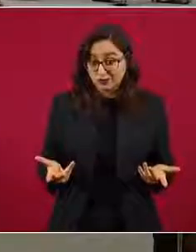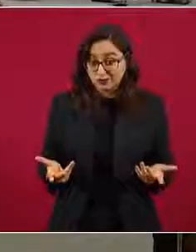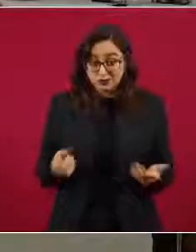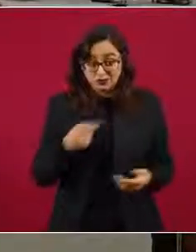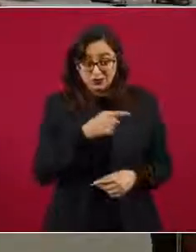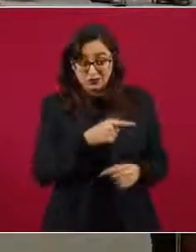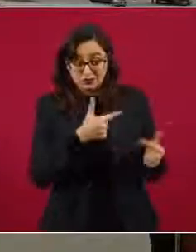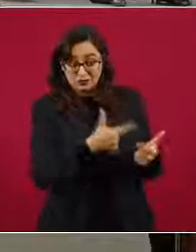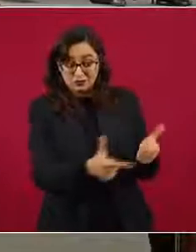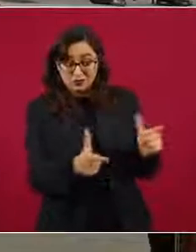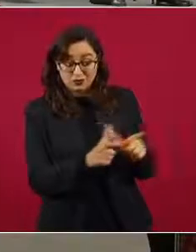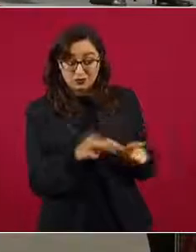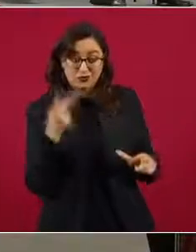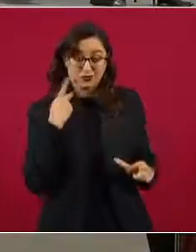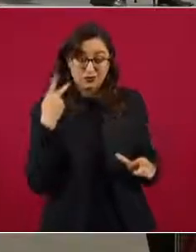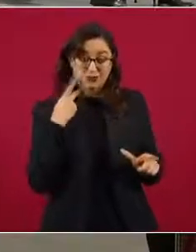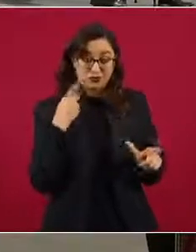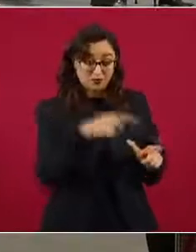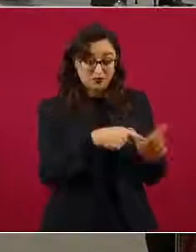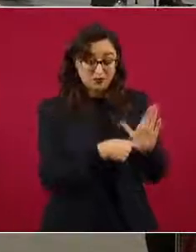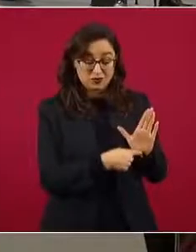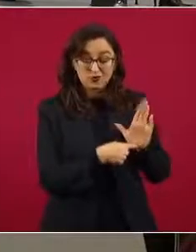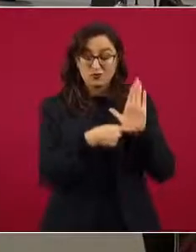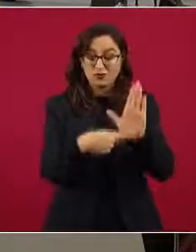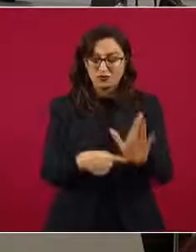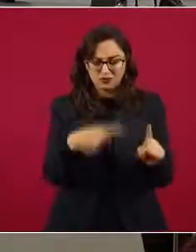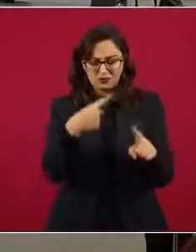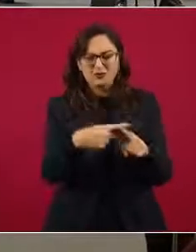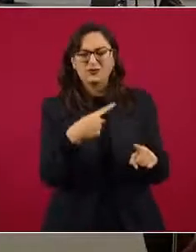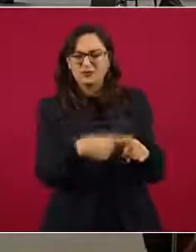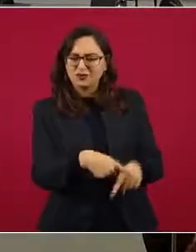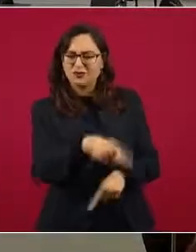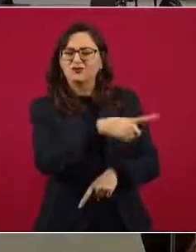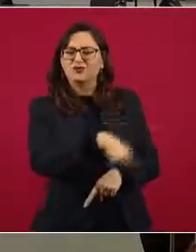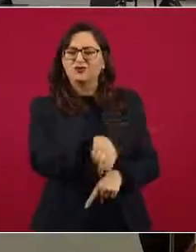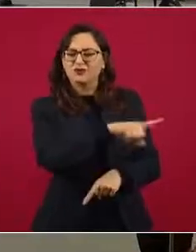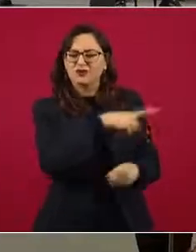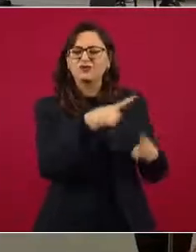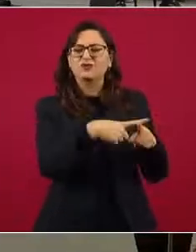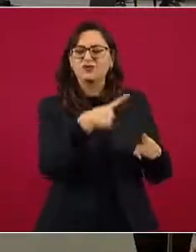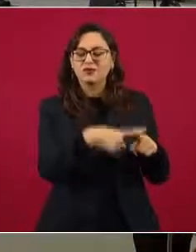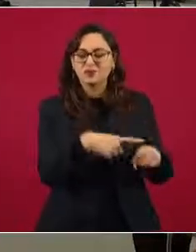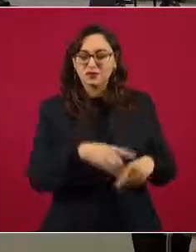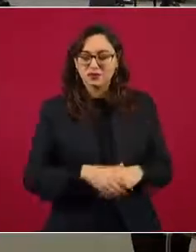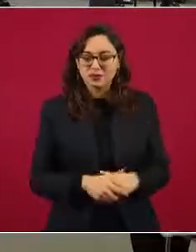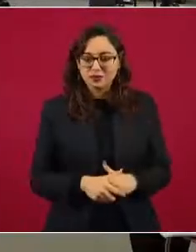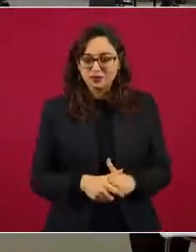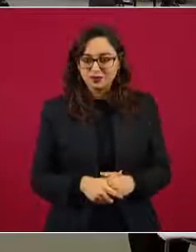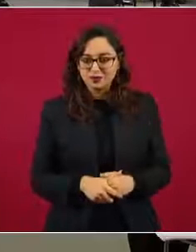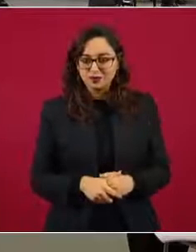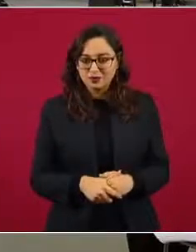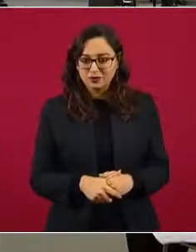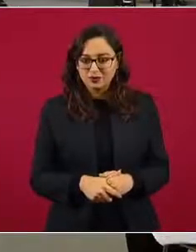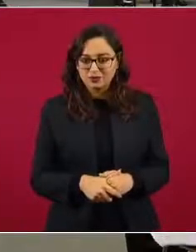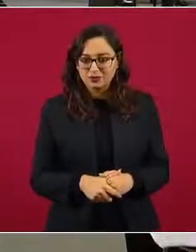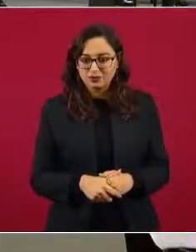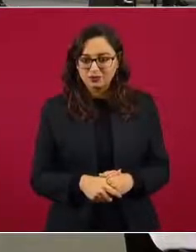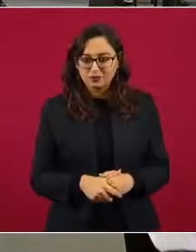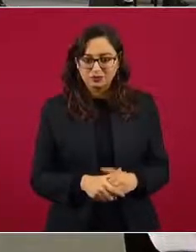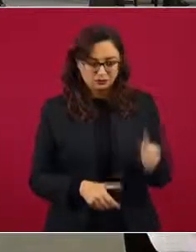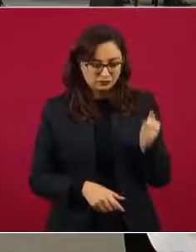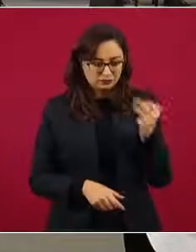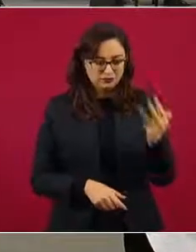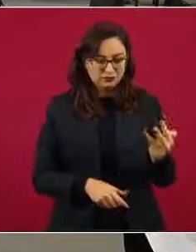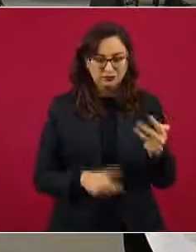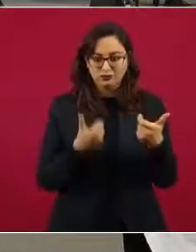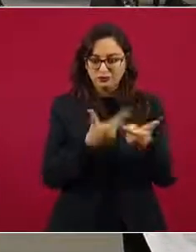¿Quién estaba ahí? con los representantes de los 3 partidos